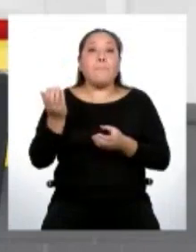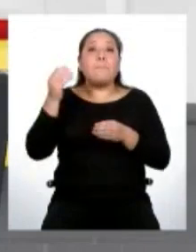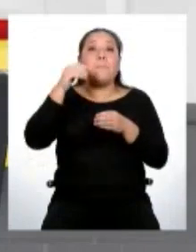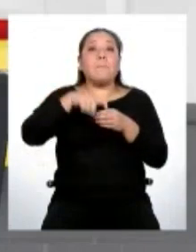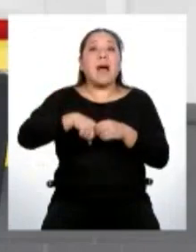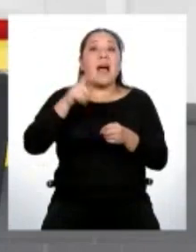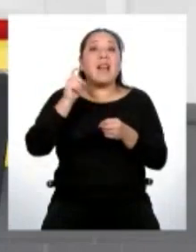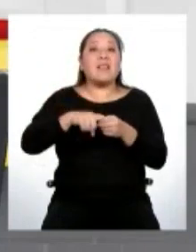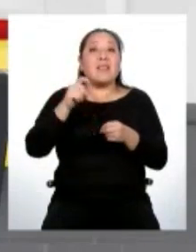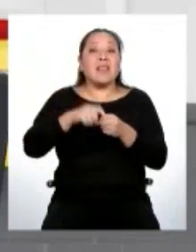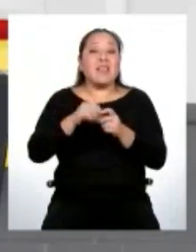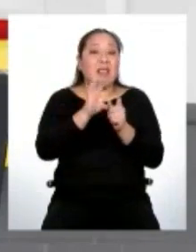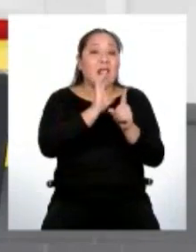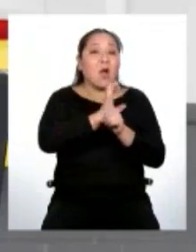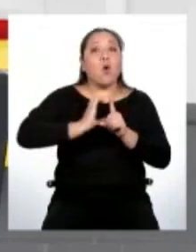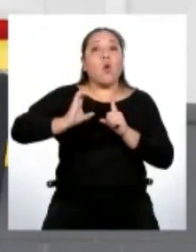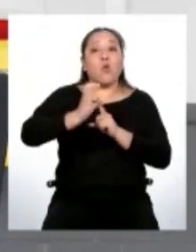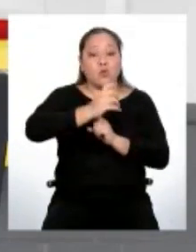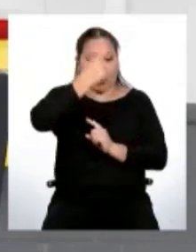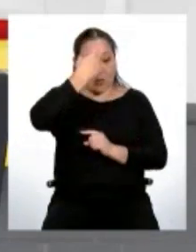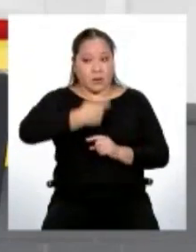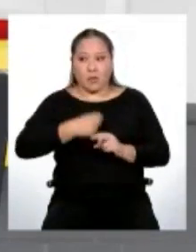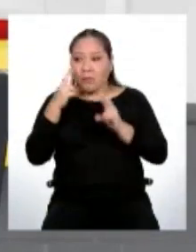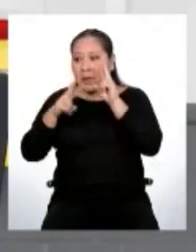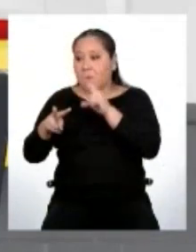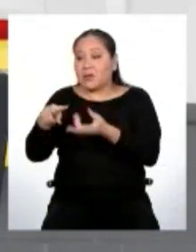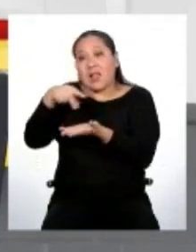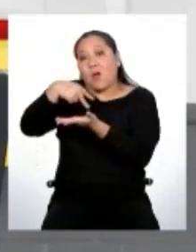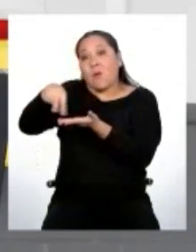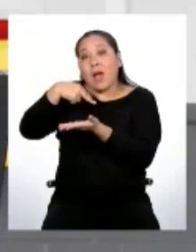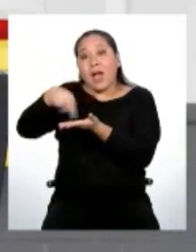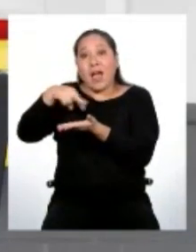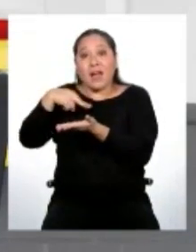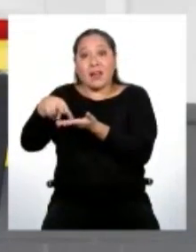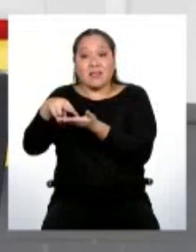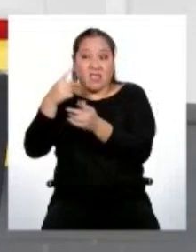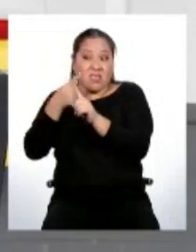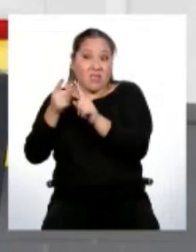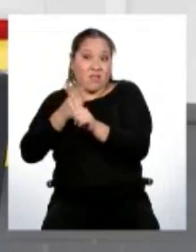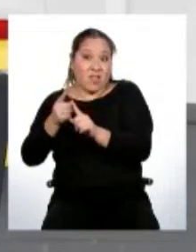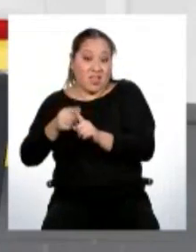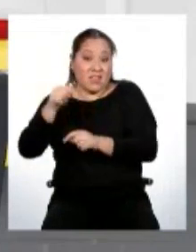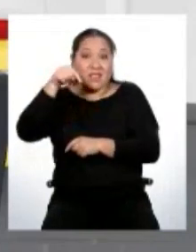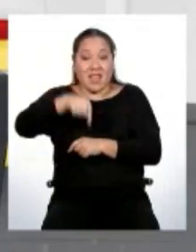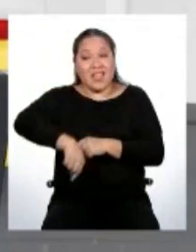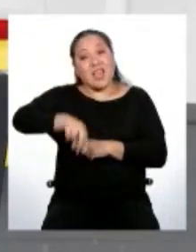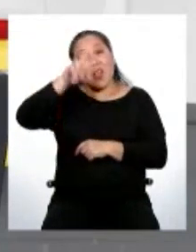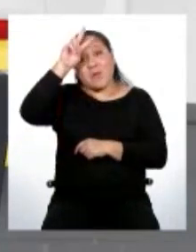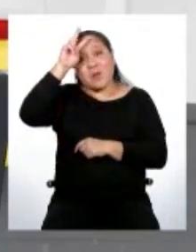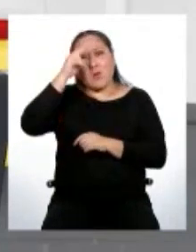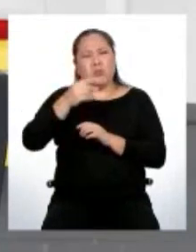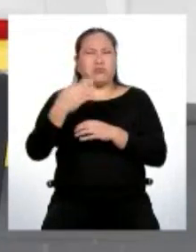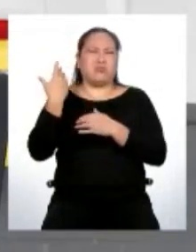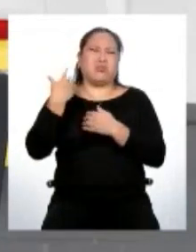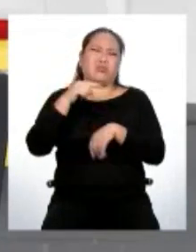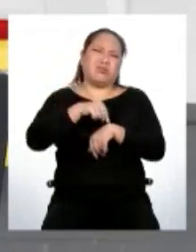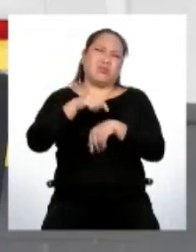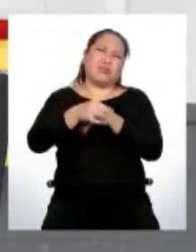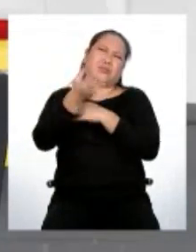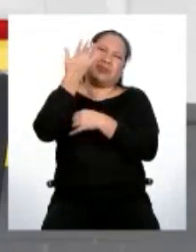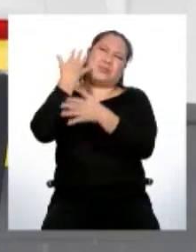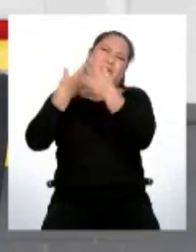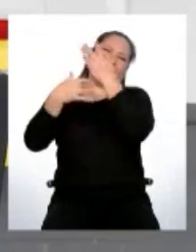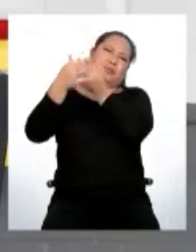la cultura humana. Lo podemos ver en las danzas y rituales que se practican en nuestro país desde tiempos